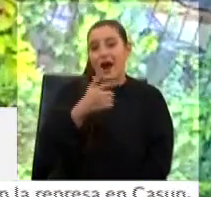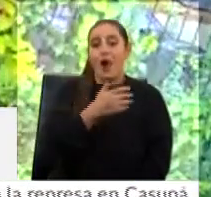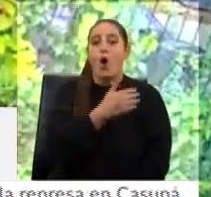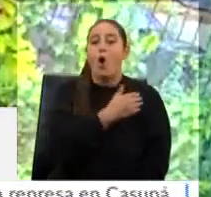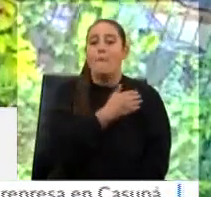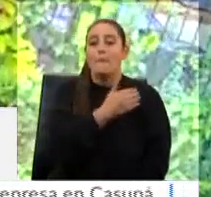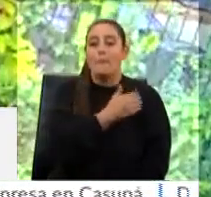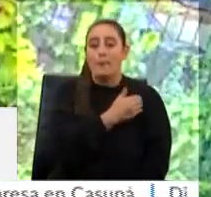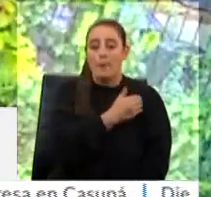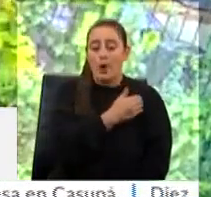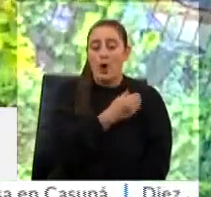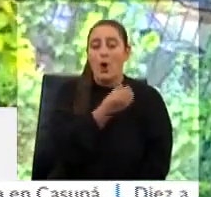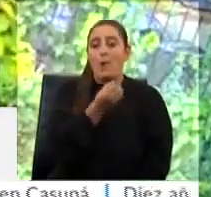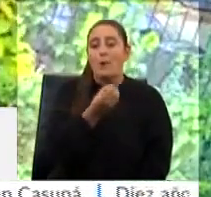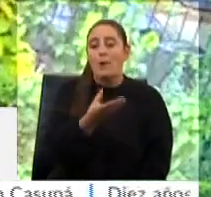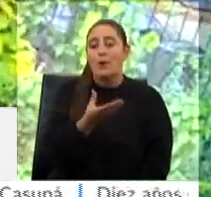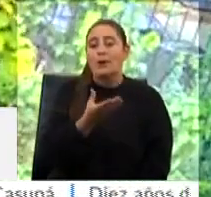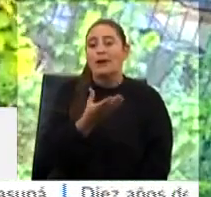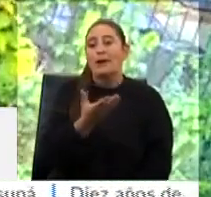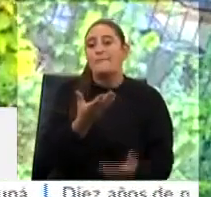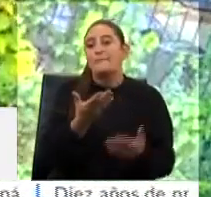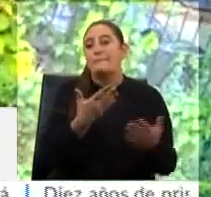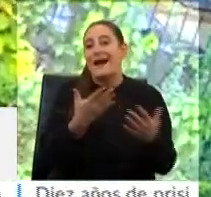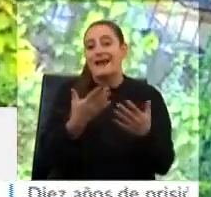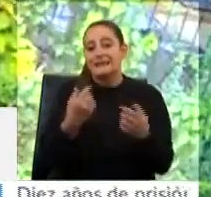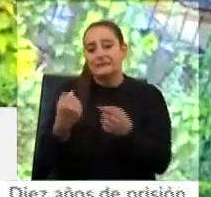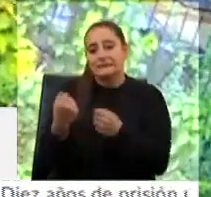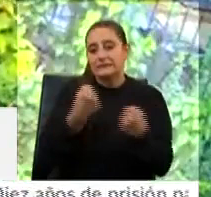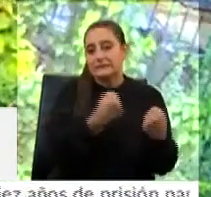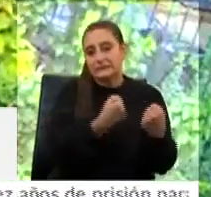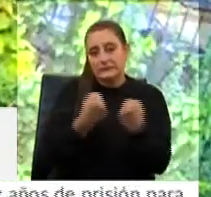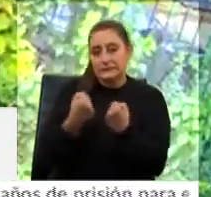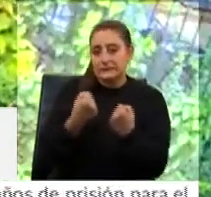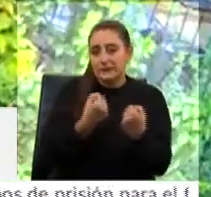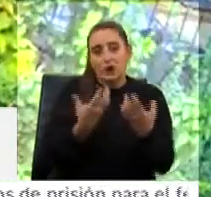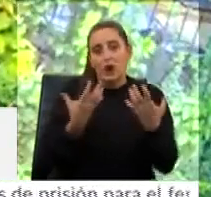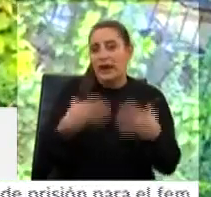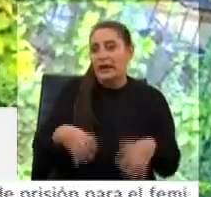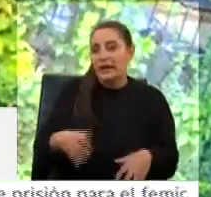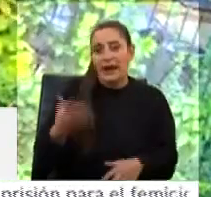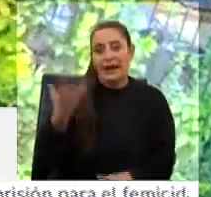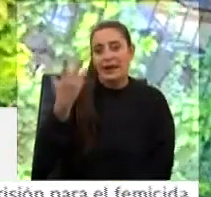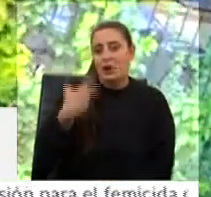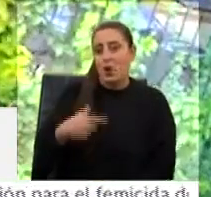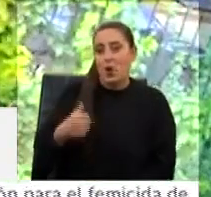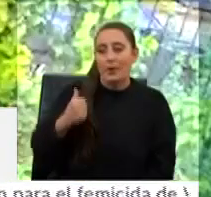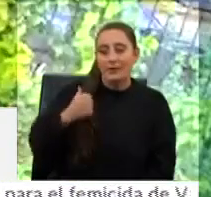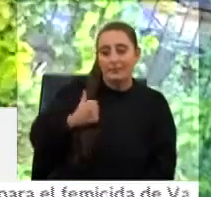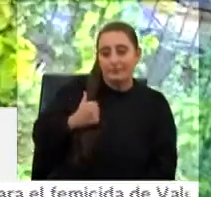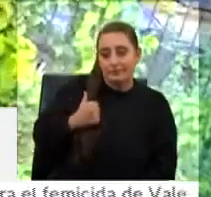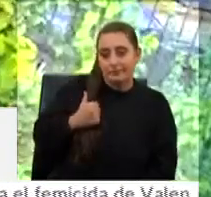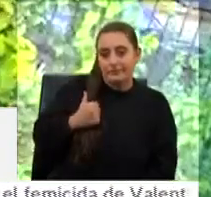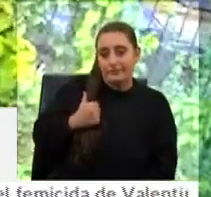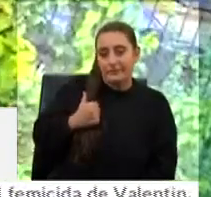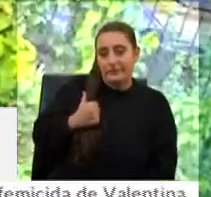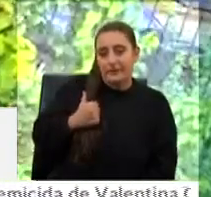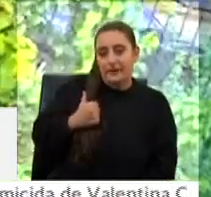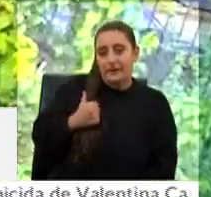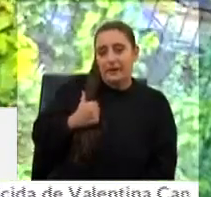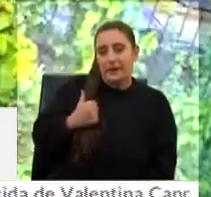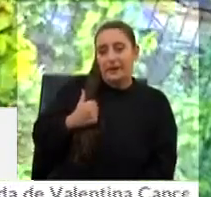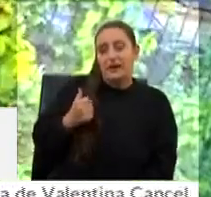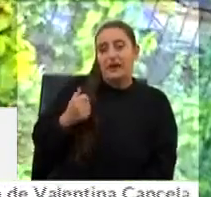hombro, porque al parecer se resiste de que estos delincuentes le llevaran el morral que portaba.